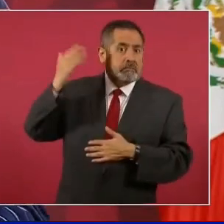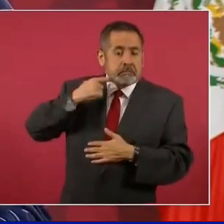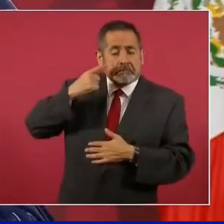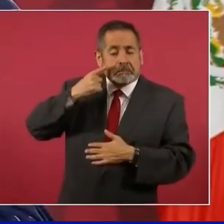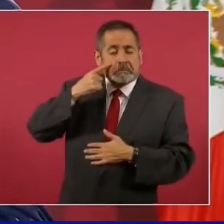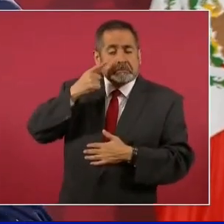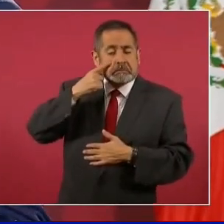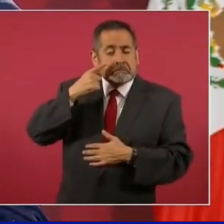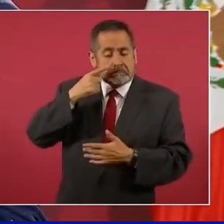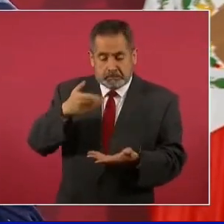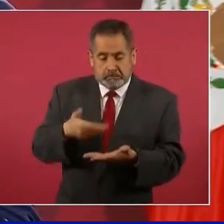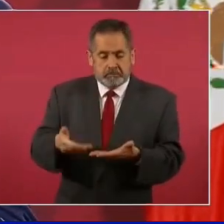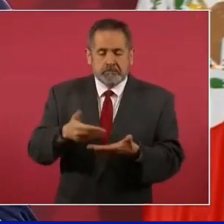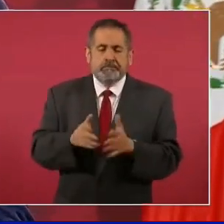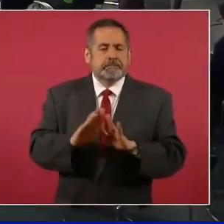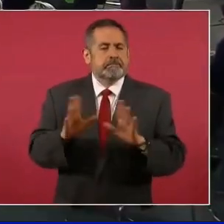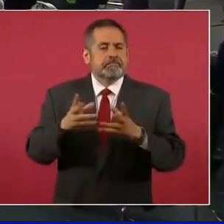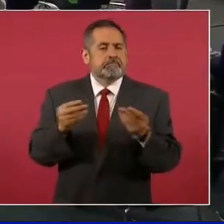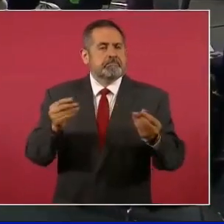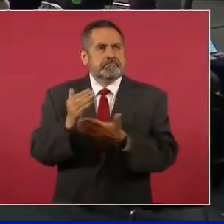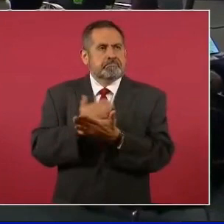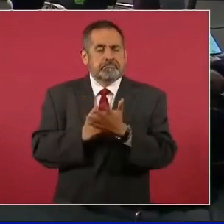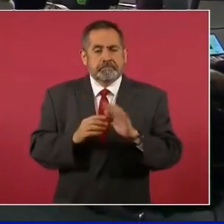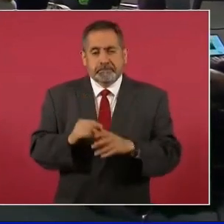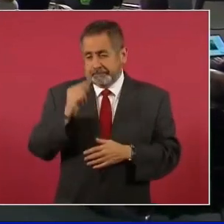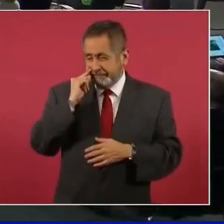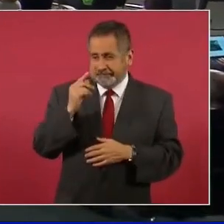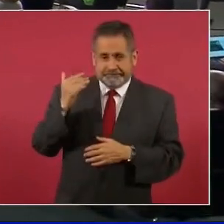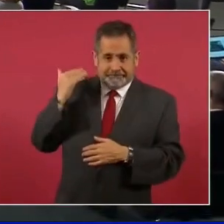Porque en los últimos tiempos